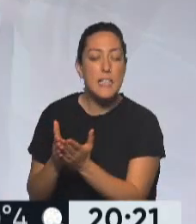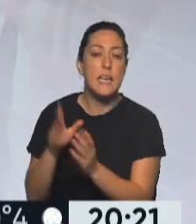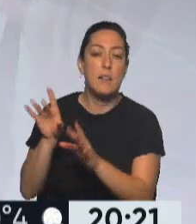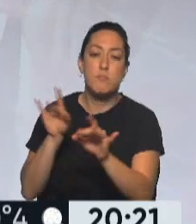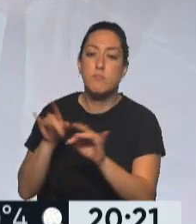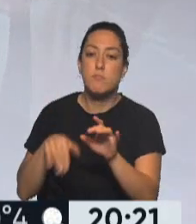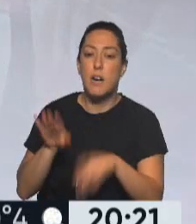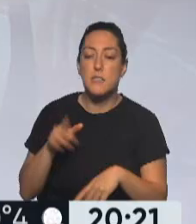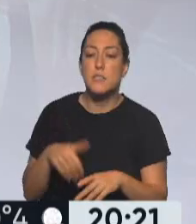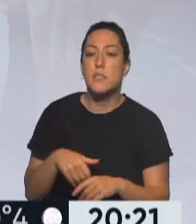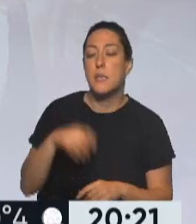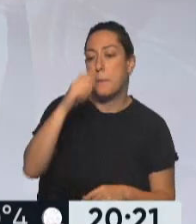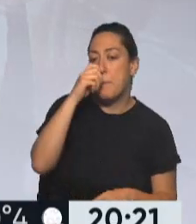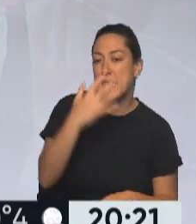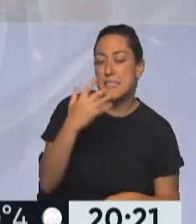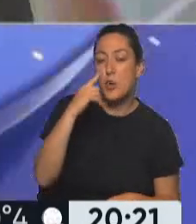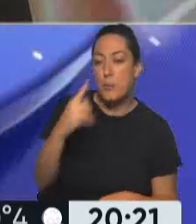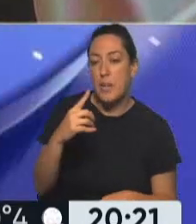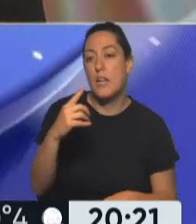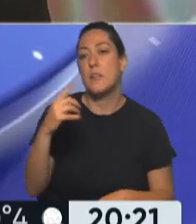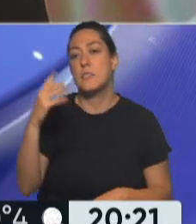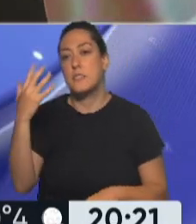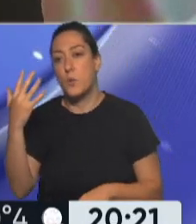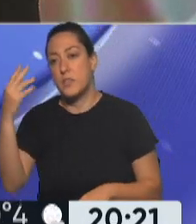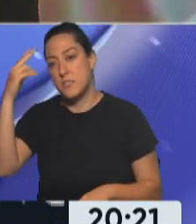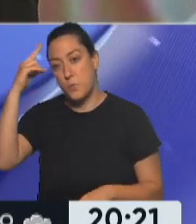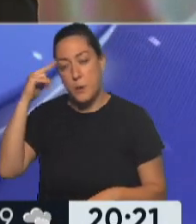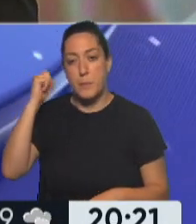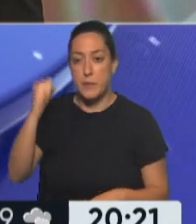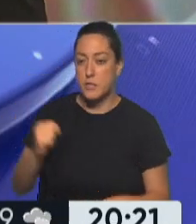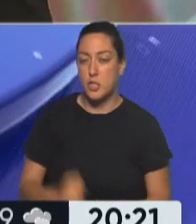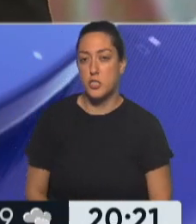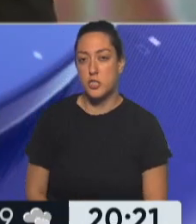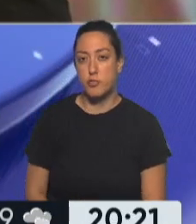más elegida con un ticket promedio de 25.059 pesos.